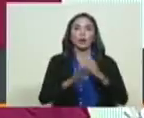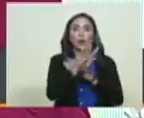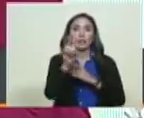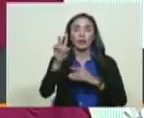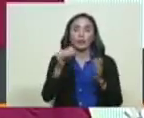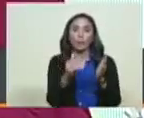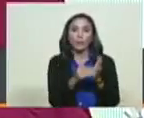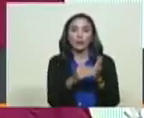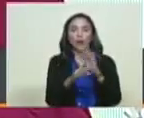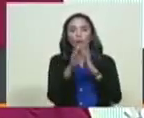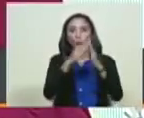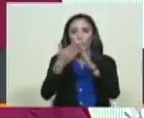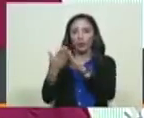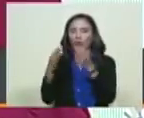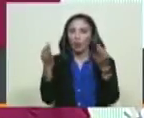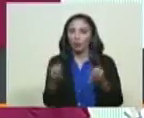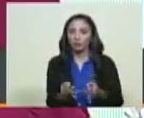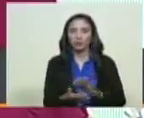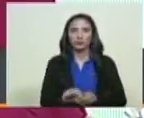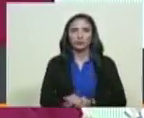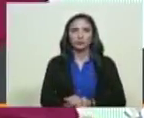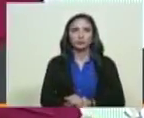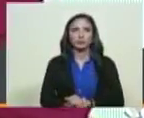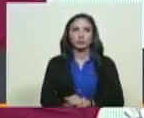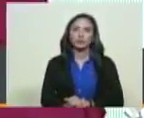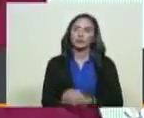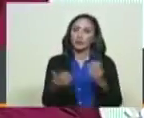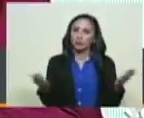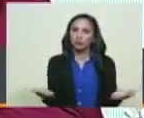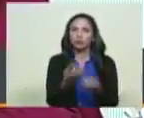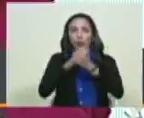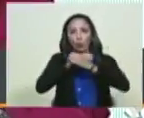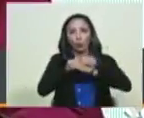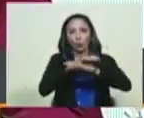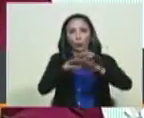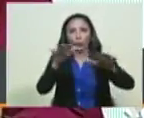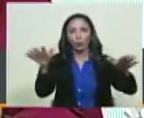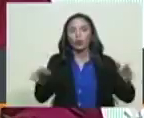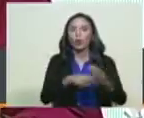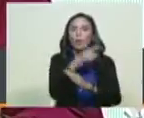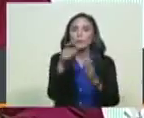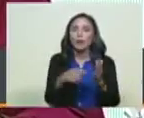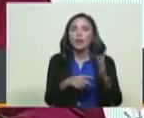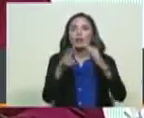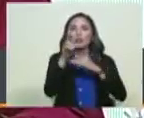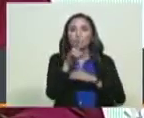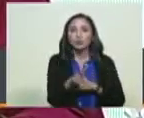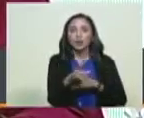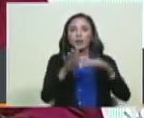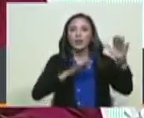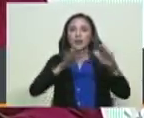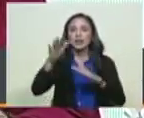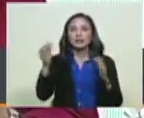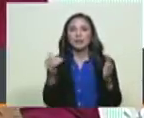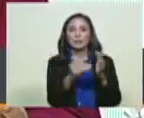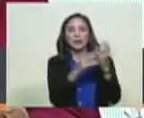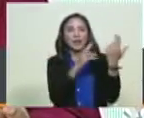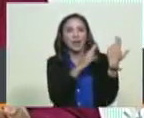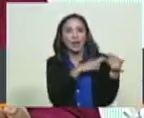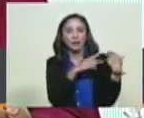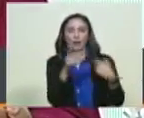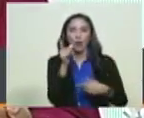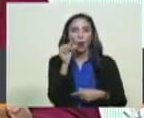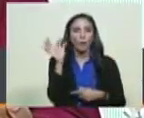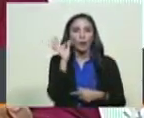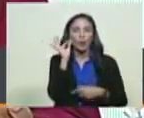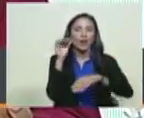comunidades quiere decir que vamos a tener 215 mil jefes o jefas de